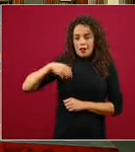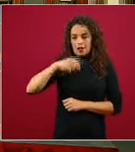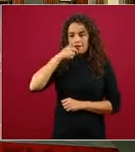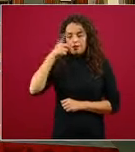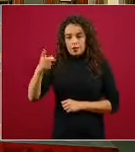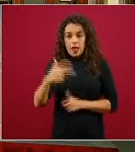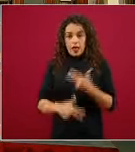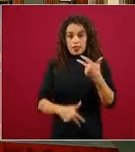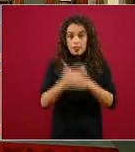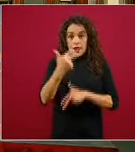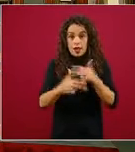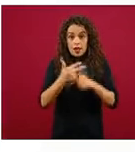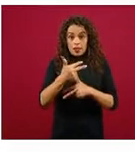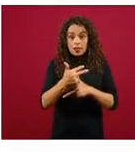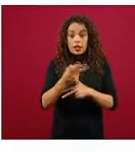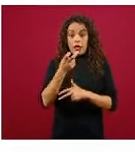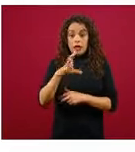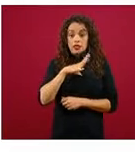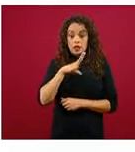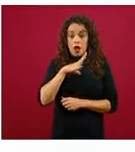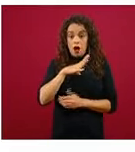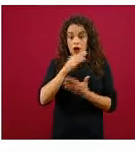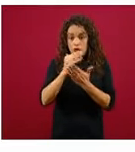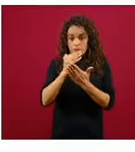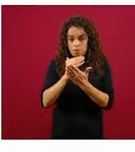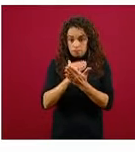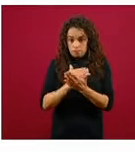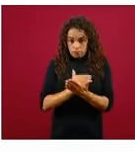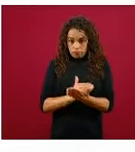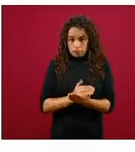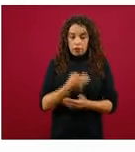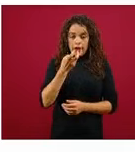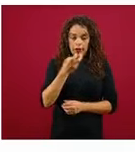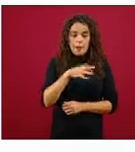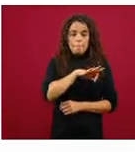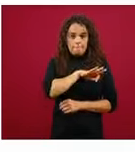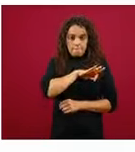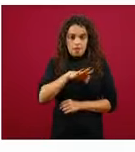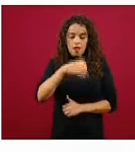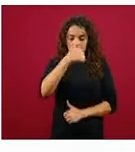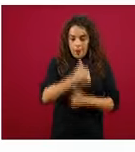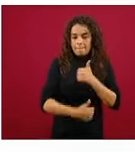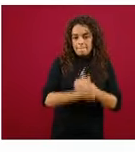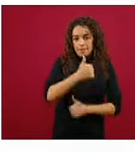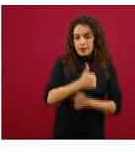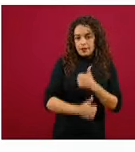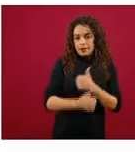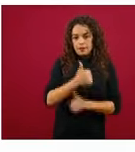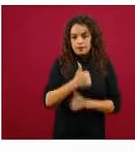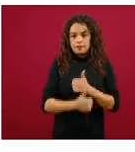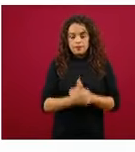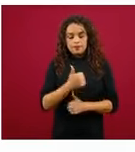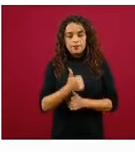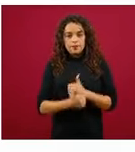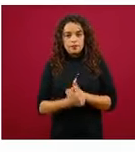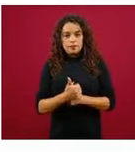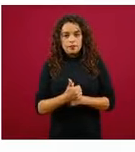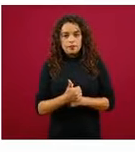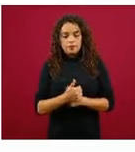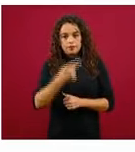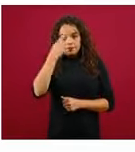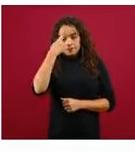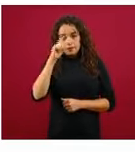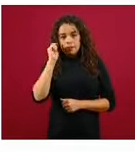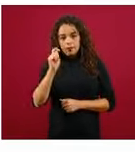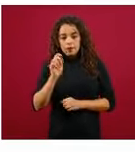13 vacunas integran su portafolio, ahí hay la posibilidad de competir, de